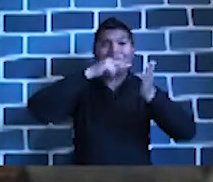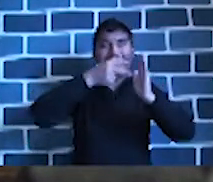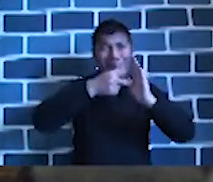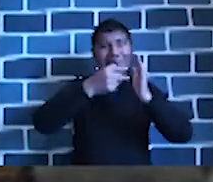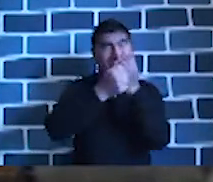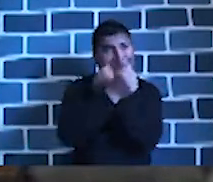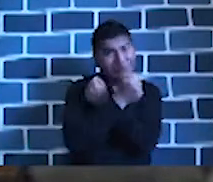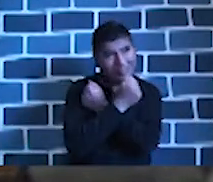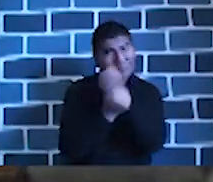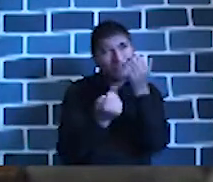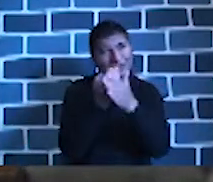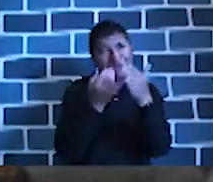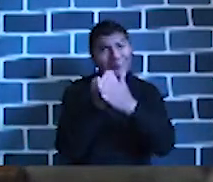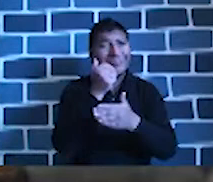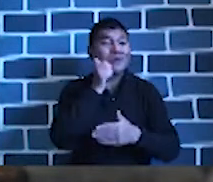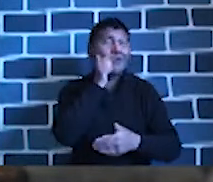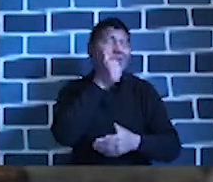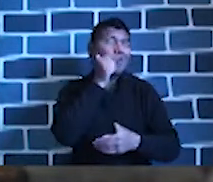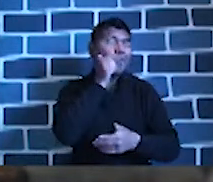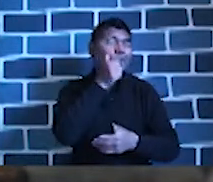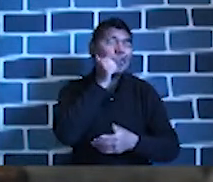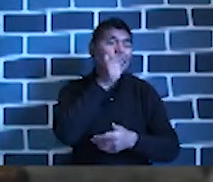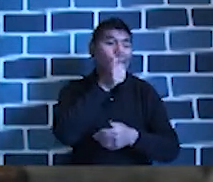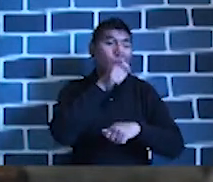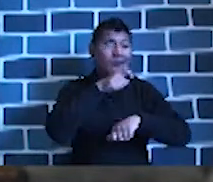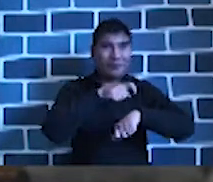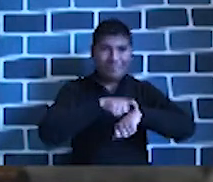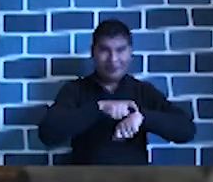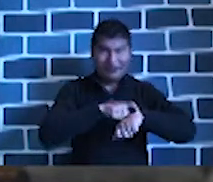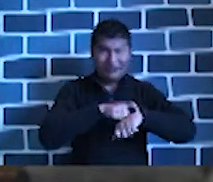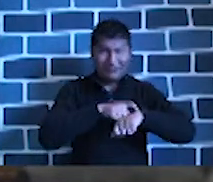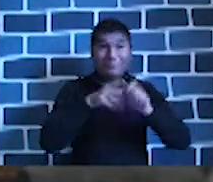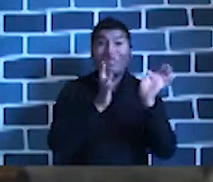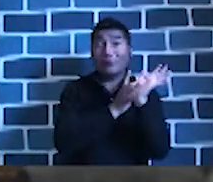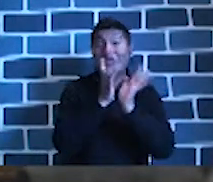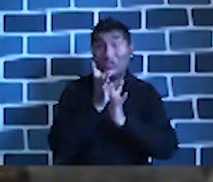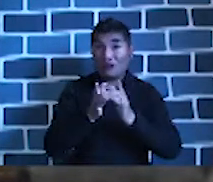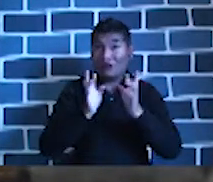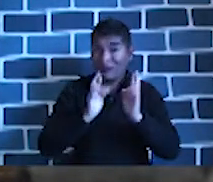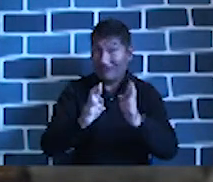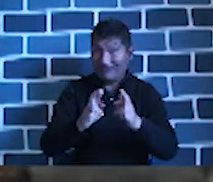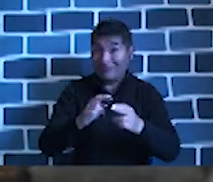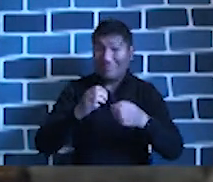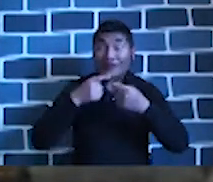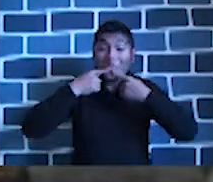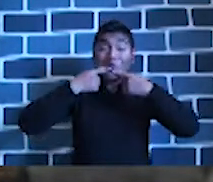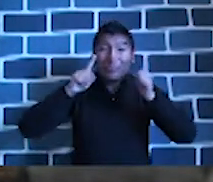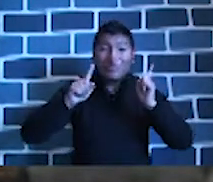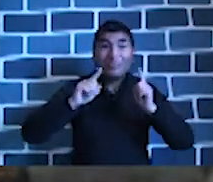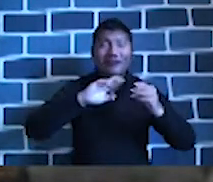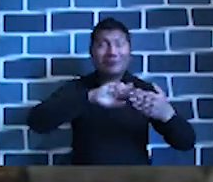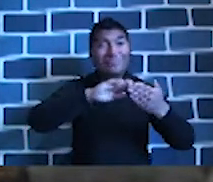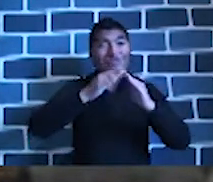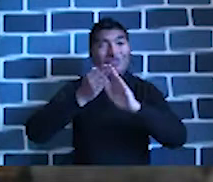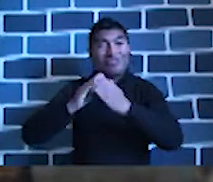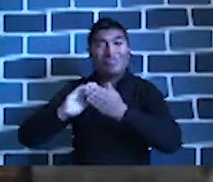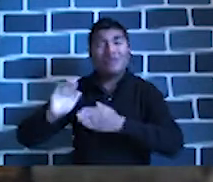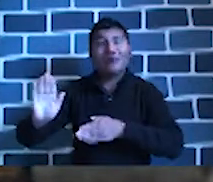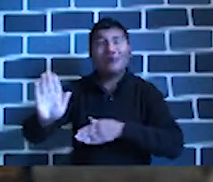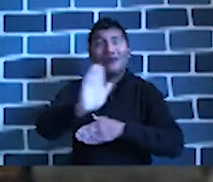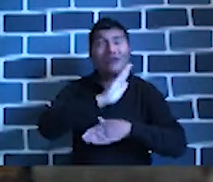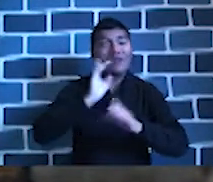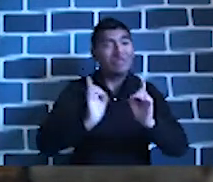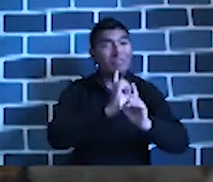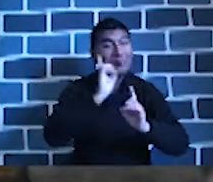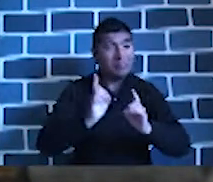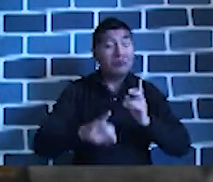amor que renueva constantemente. Por eso Jesús se apresura a decir a toda la comunidad de sus discípulos: quien